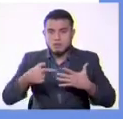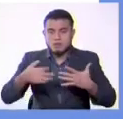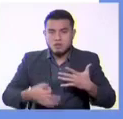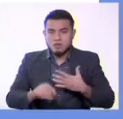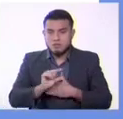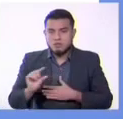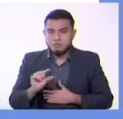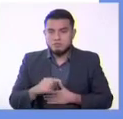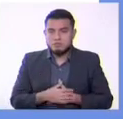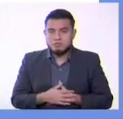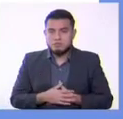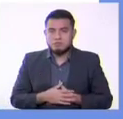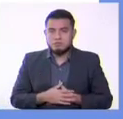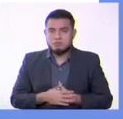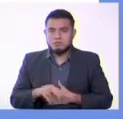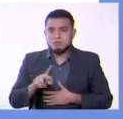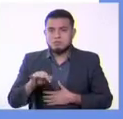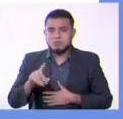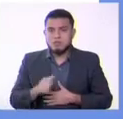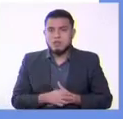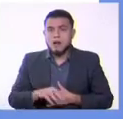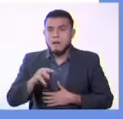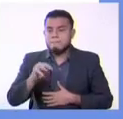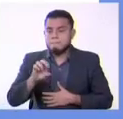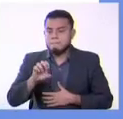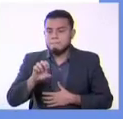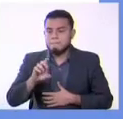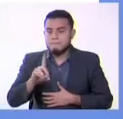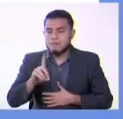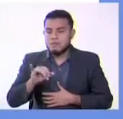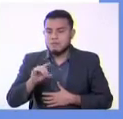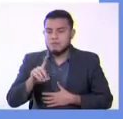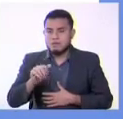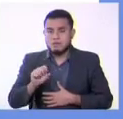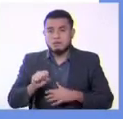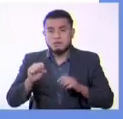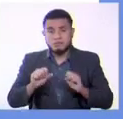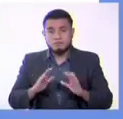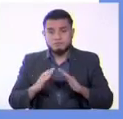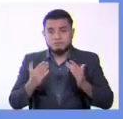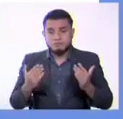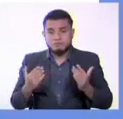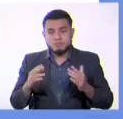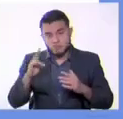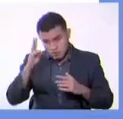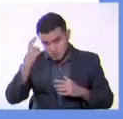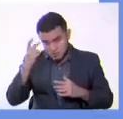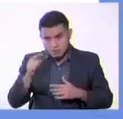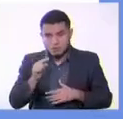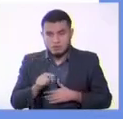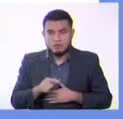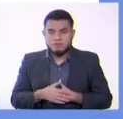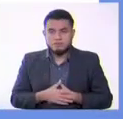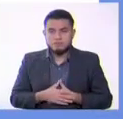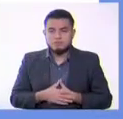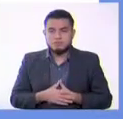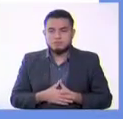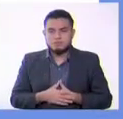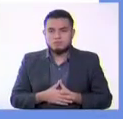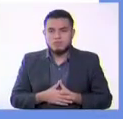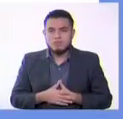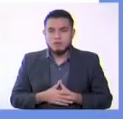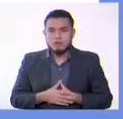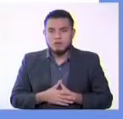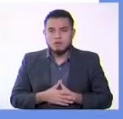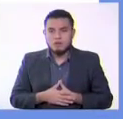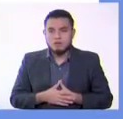llama medidas. Las medidas pueden ser en medio abierto, significa esto que son las penas